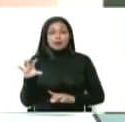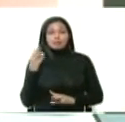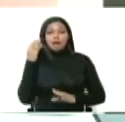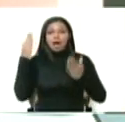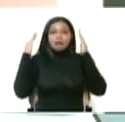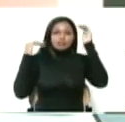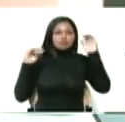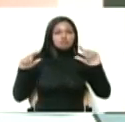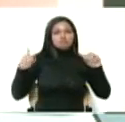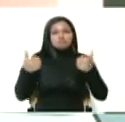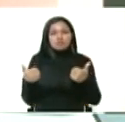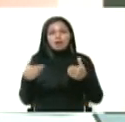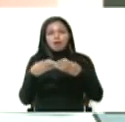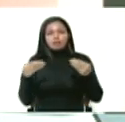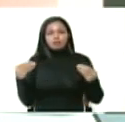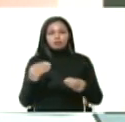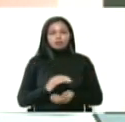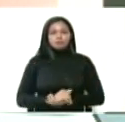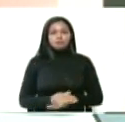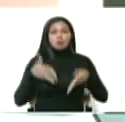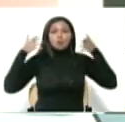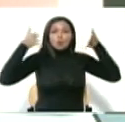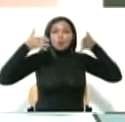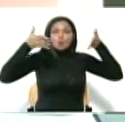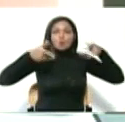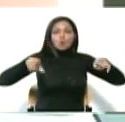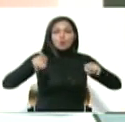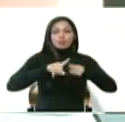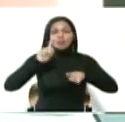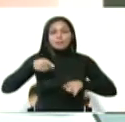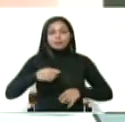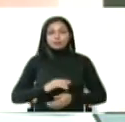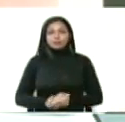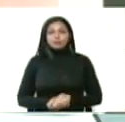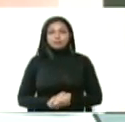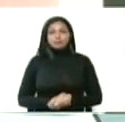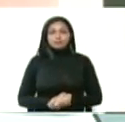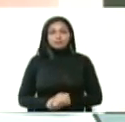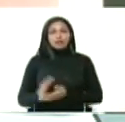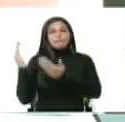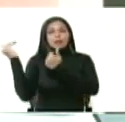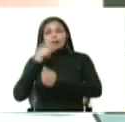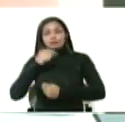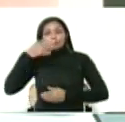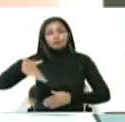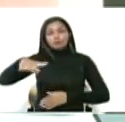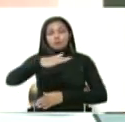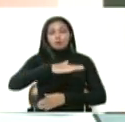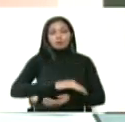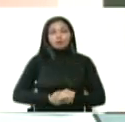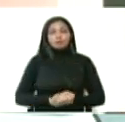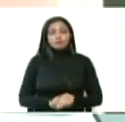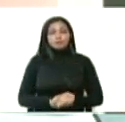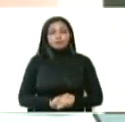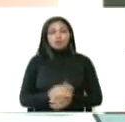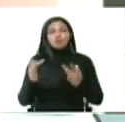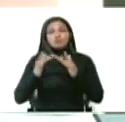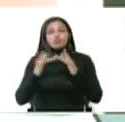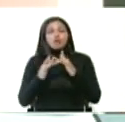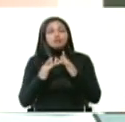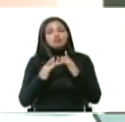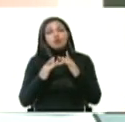prestando atención, orientación, esperanza a nuestro pueblo, en las redes